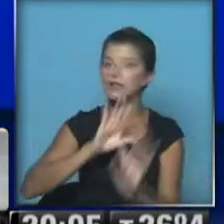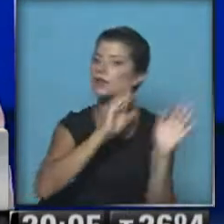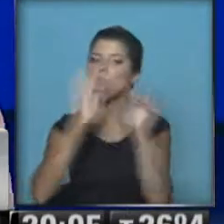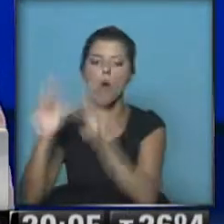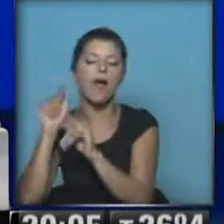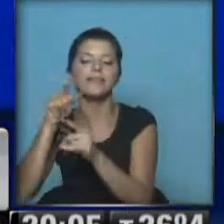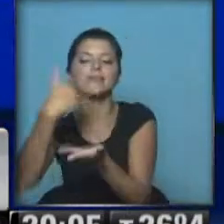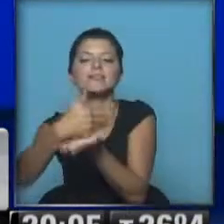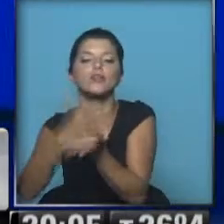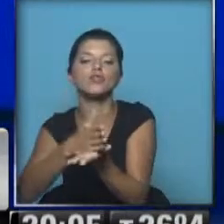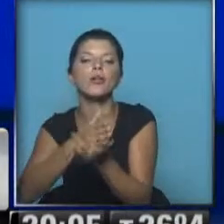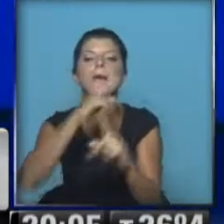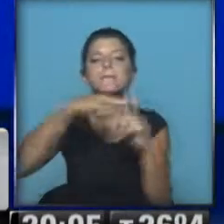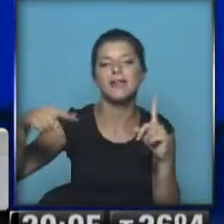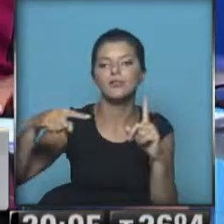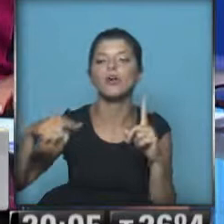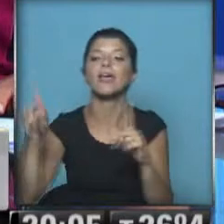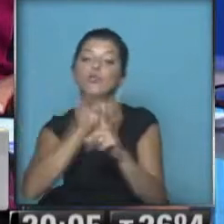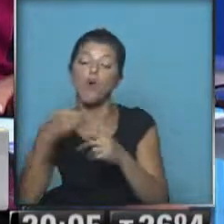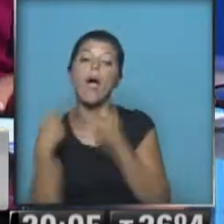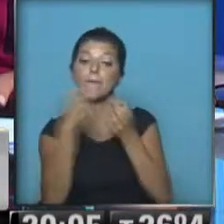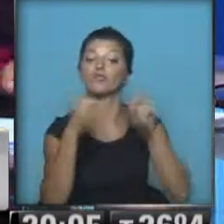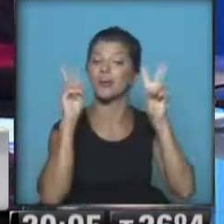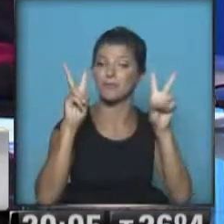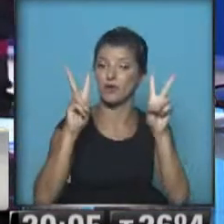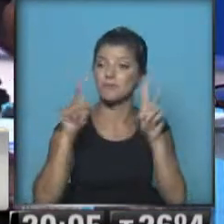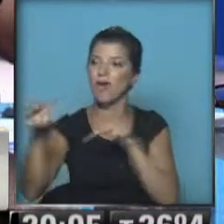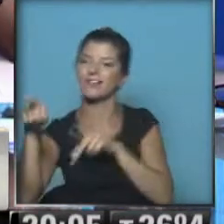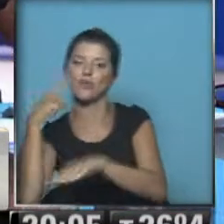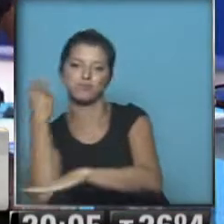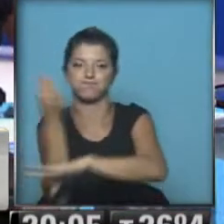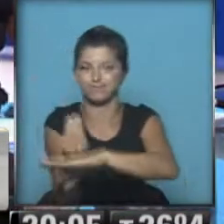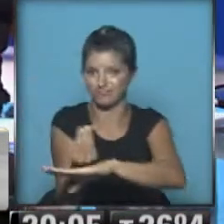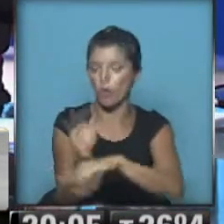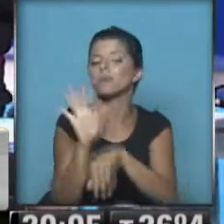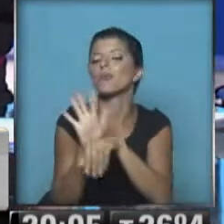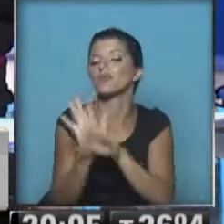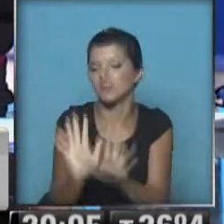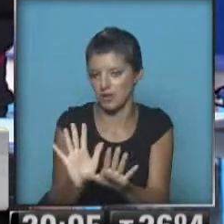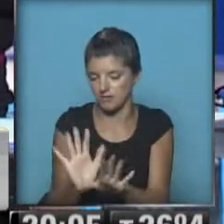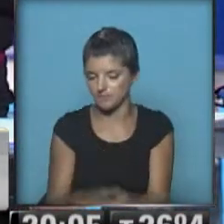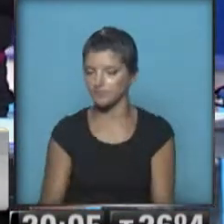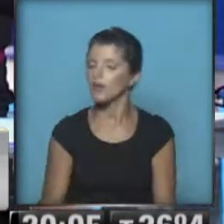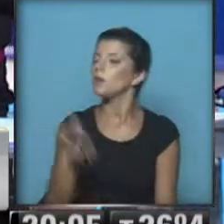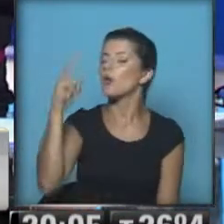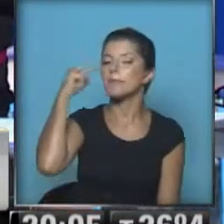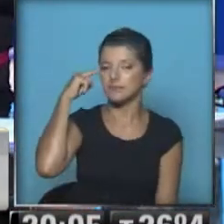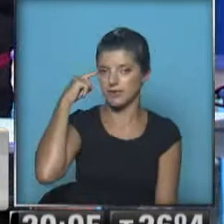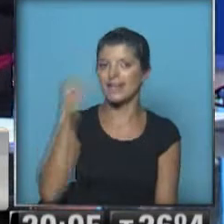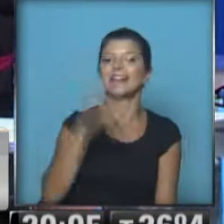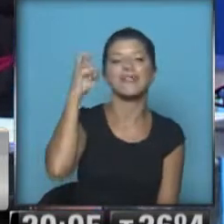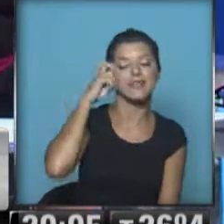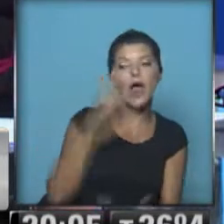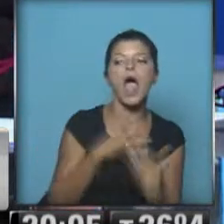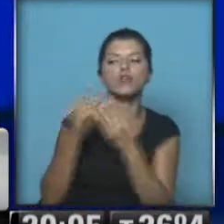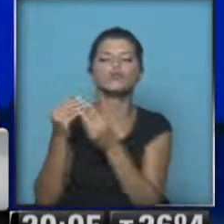los sectores de la clase media no peronista. Ignacio, esta pregunta también para Luis. ¿Qué crees que le aporta el radicalismo a Mauricio Macri? ¿Solamente votos